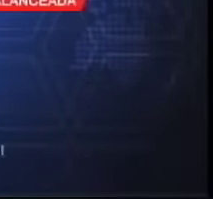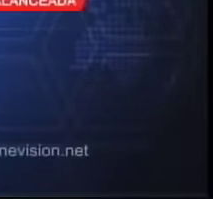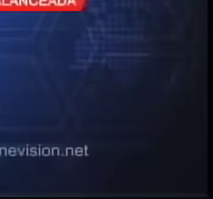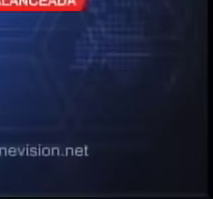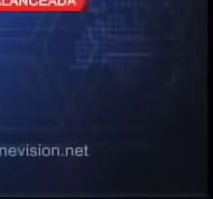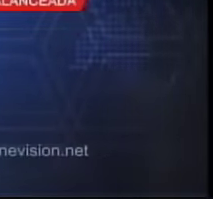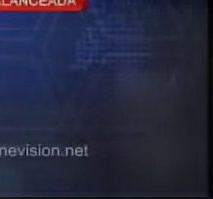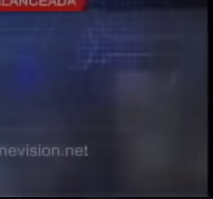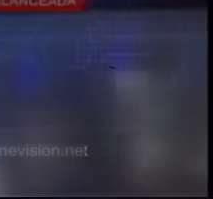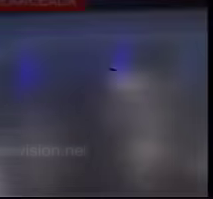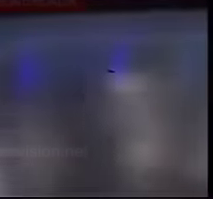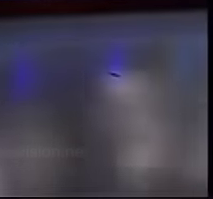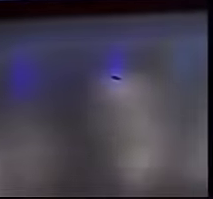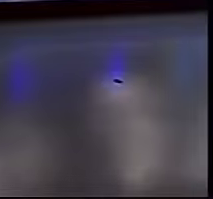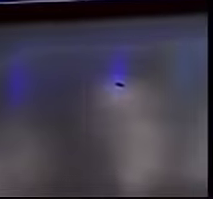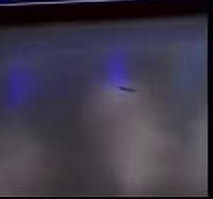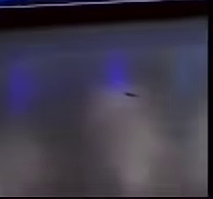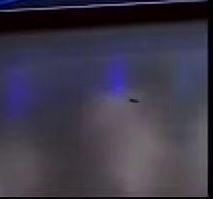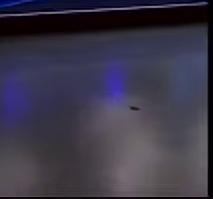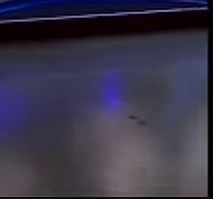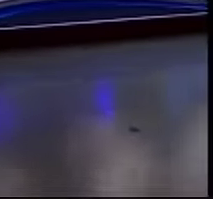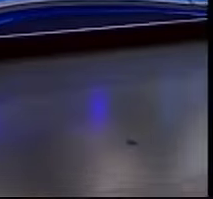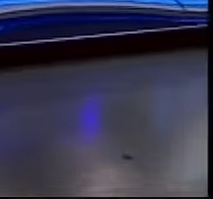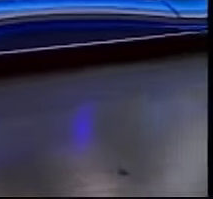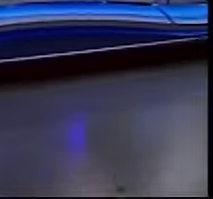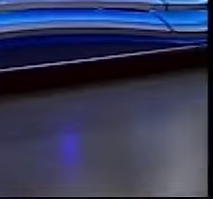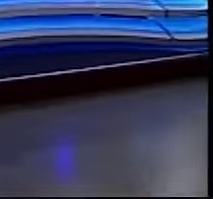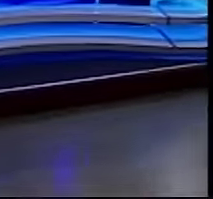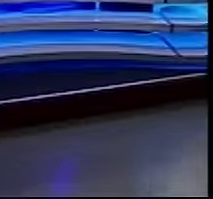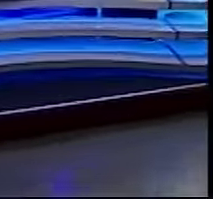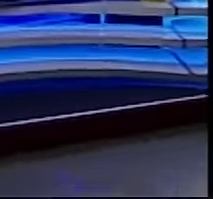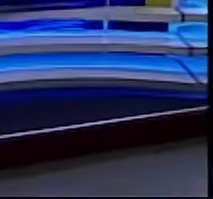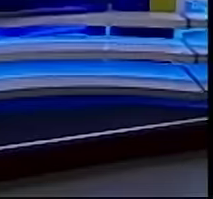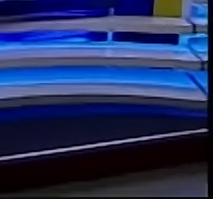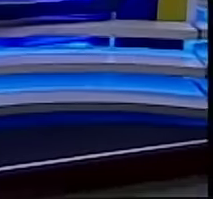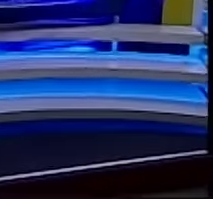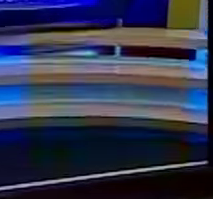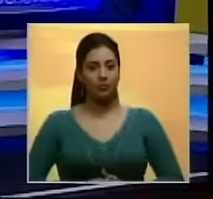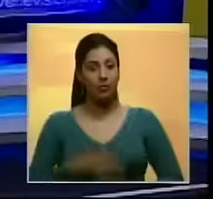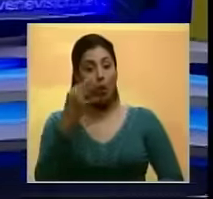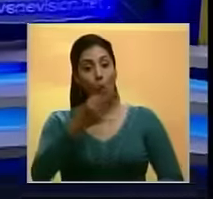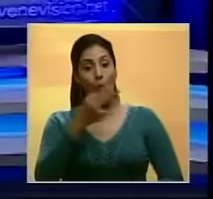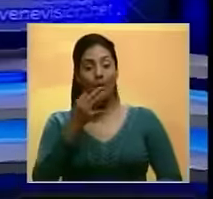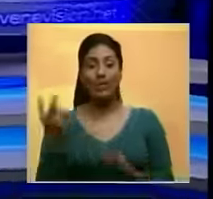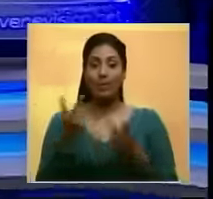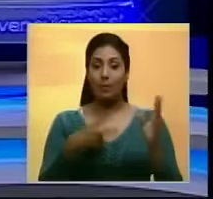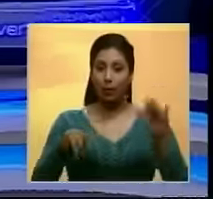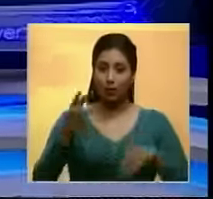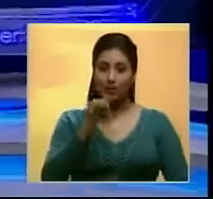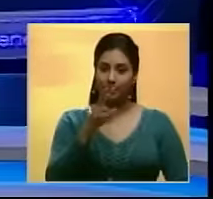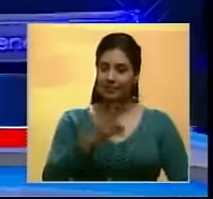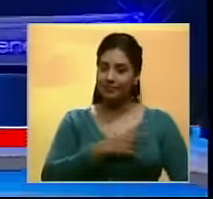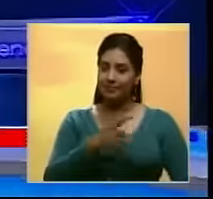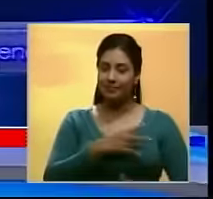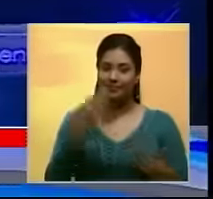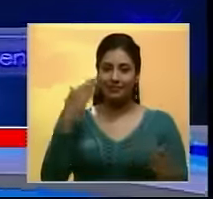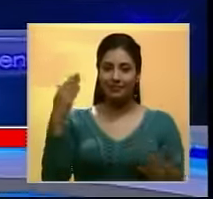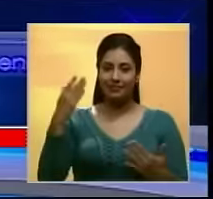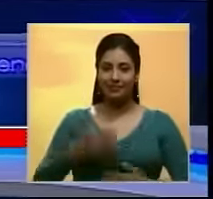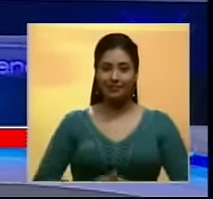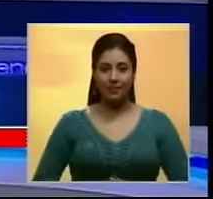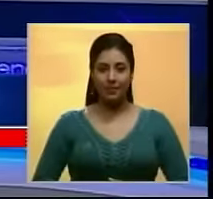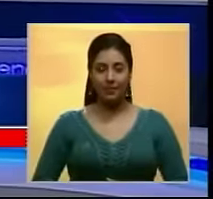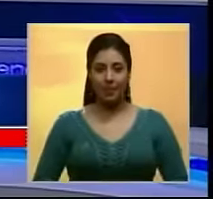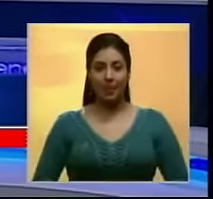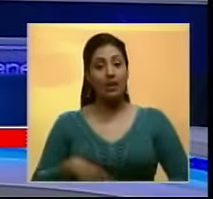Noticiero Venevisión. Información justa y balanceada. Buenas tardes. Bienvenidos a la emisión meridiana de su noticiero Venevisión.